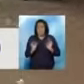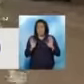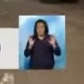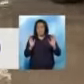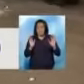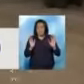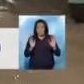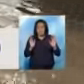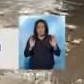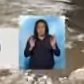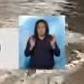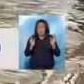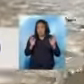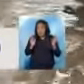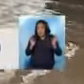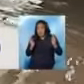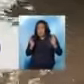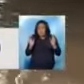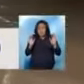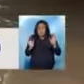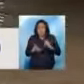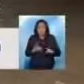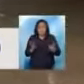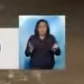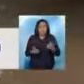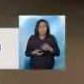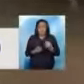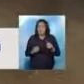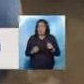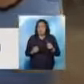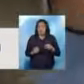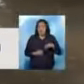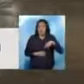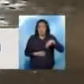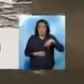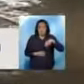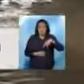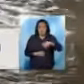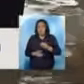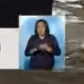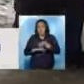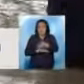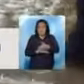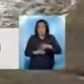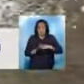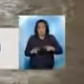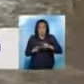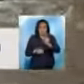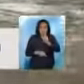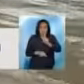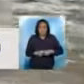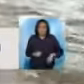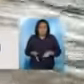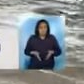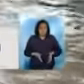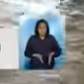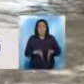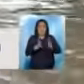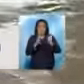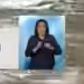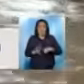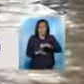estuviéramos caminando, compañeras, sobre... pasando a través de un río, pero no es así. Estamos en las calles principales